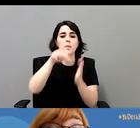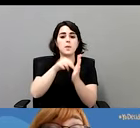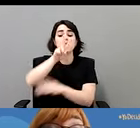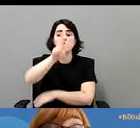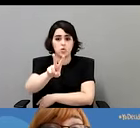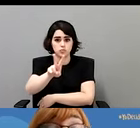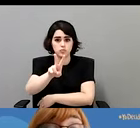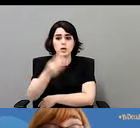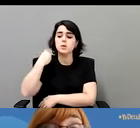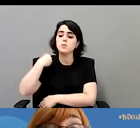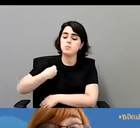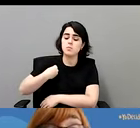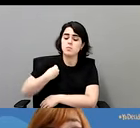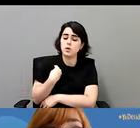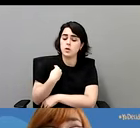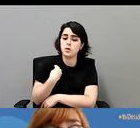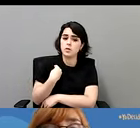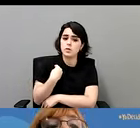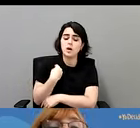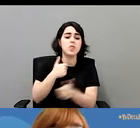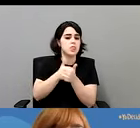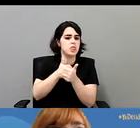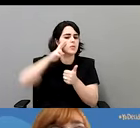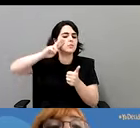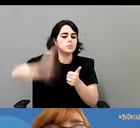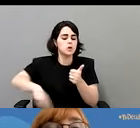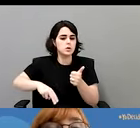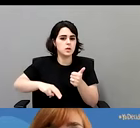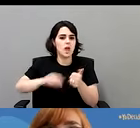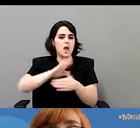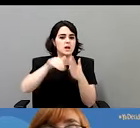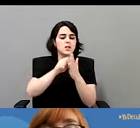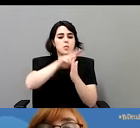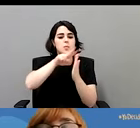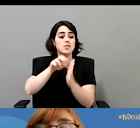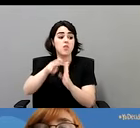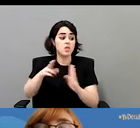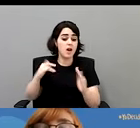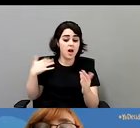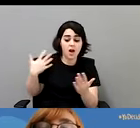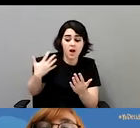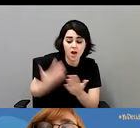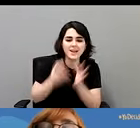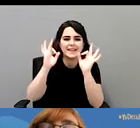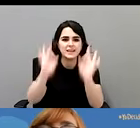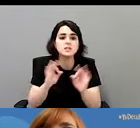que, tengáis reconocida la dependencia hasta 2012 sigue siendo así. Pero a partir de 2012, fijaros qué